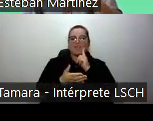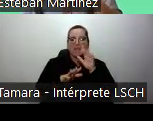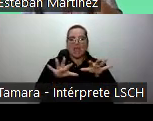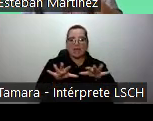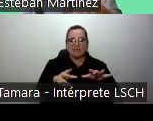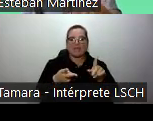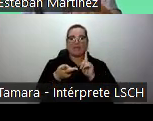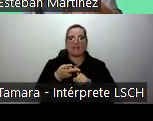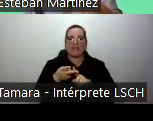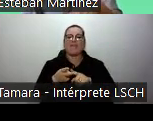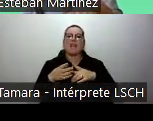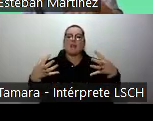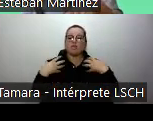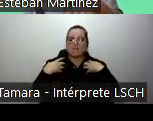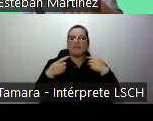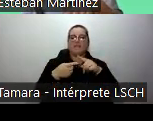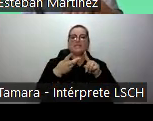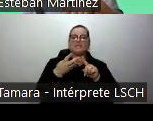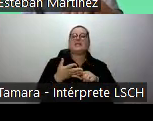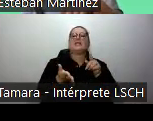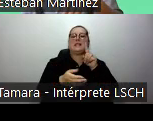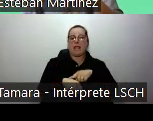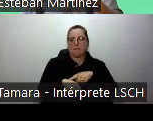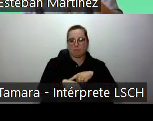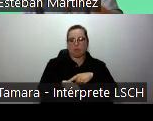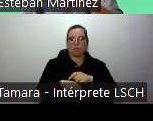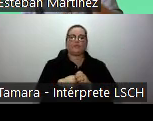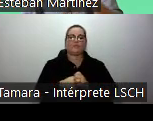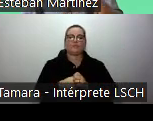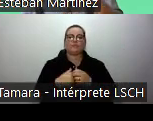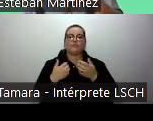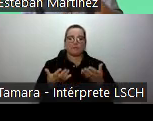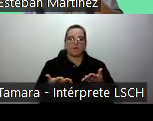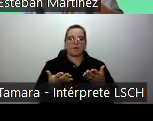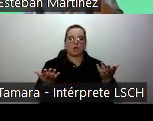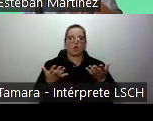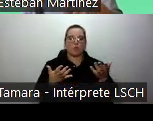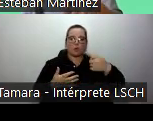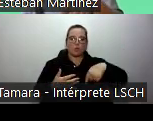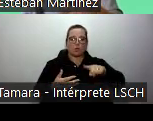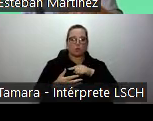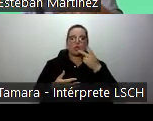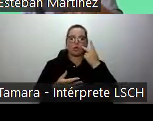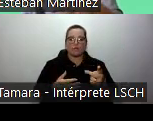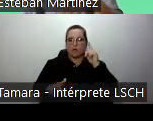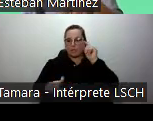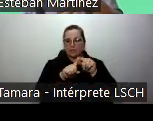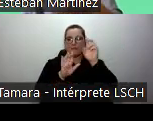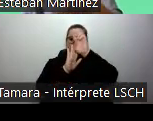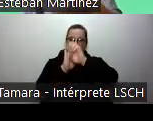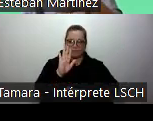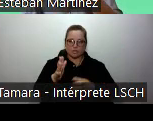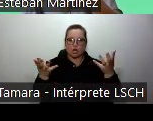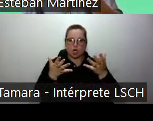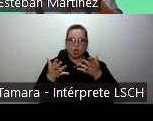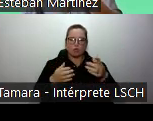plazos eso es lo mínimo y ahora pasemos a cómo plantear estos objetivos profesionales Cómo se